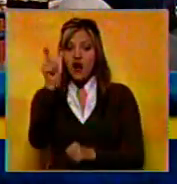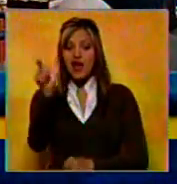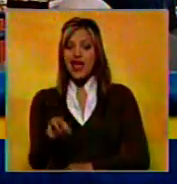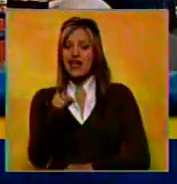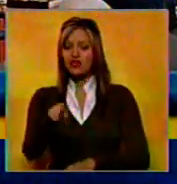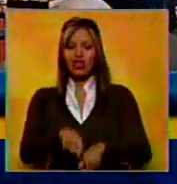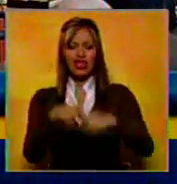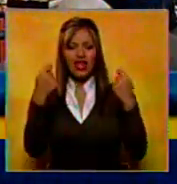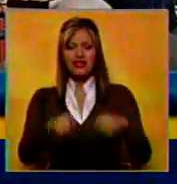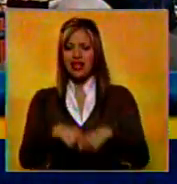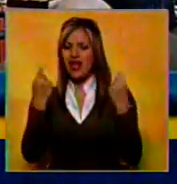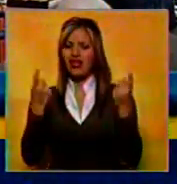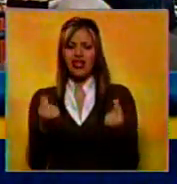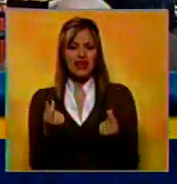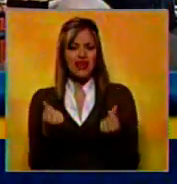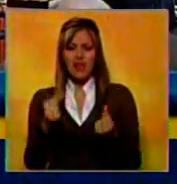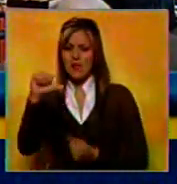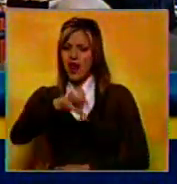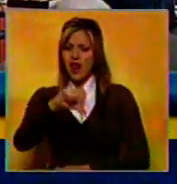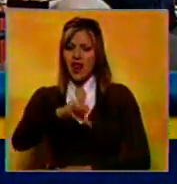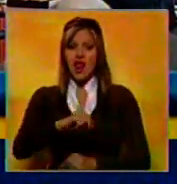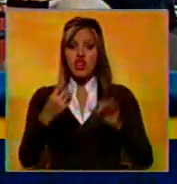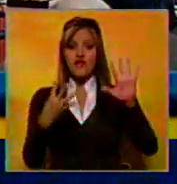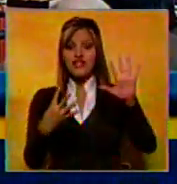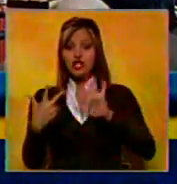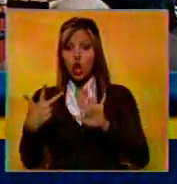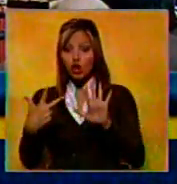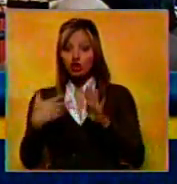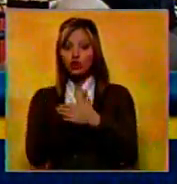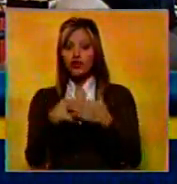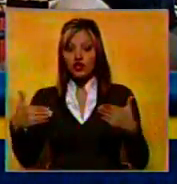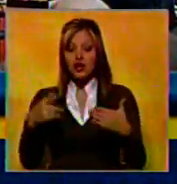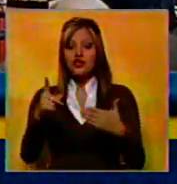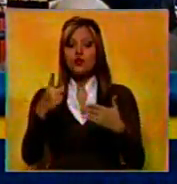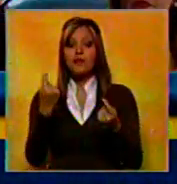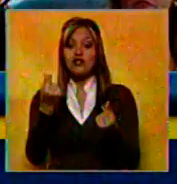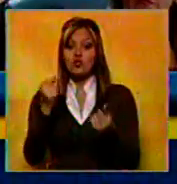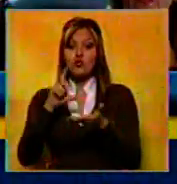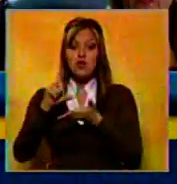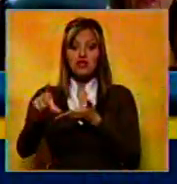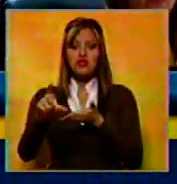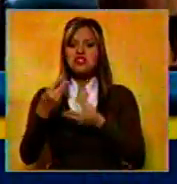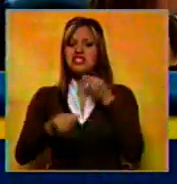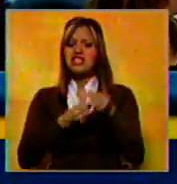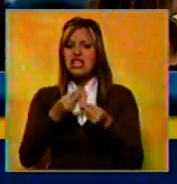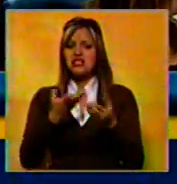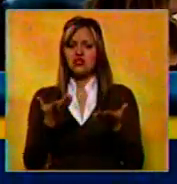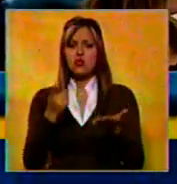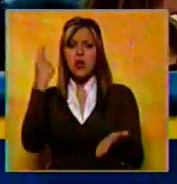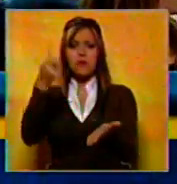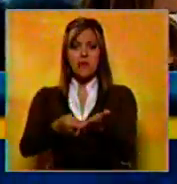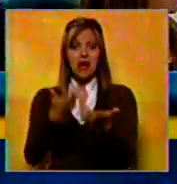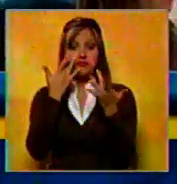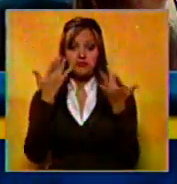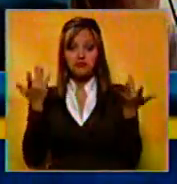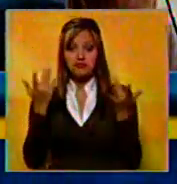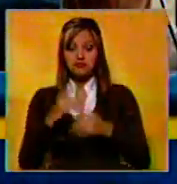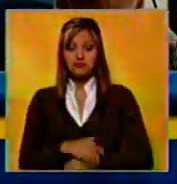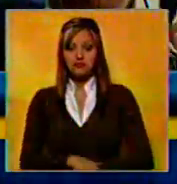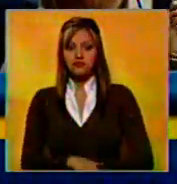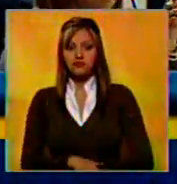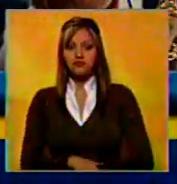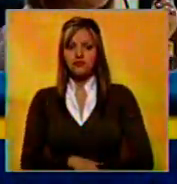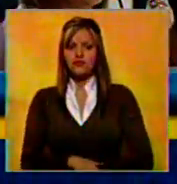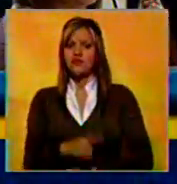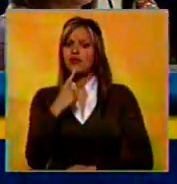un desastre financiero dijo que hay 98 millones que son parte del presupuesto que no se sabe en qué han sido invertidos lo